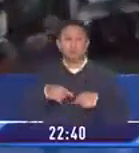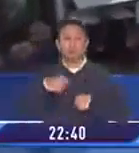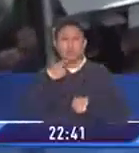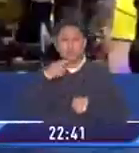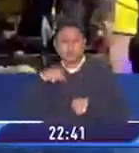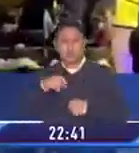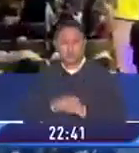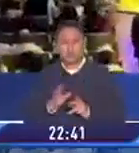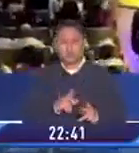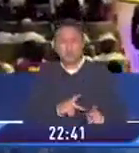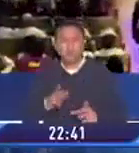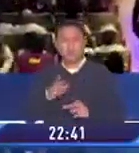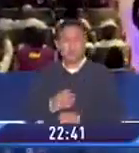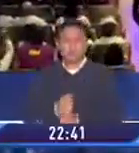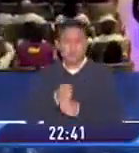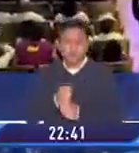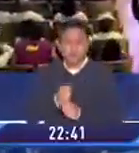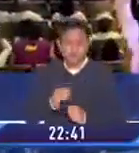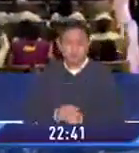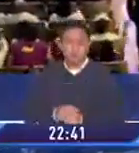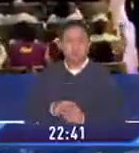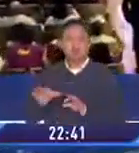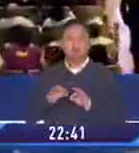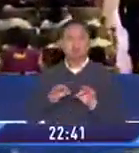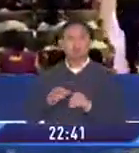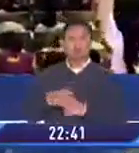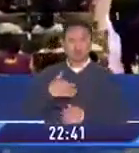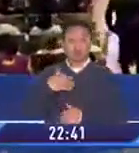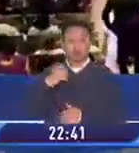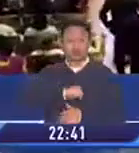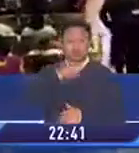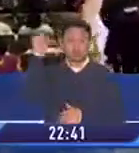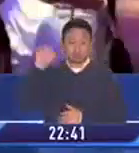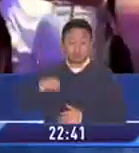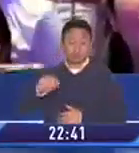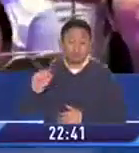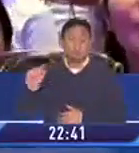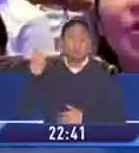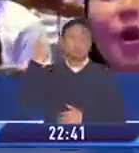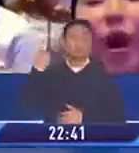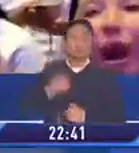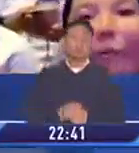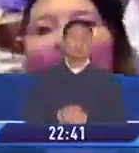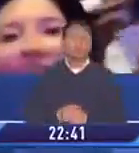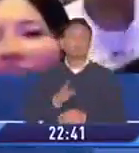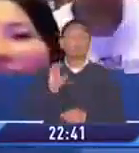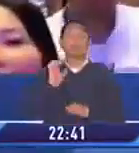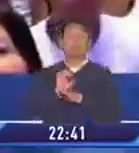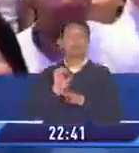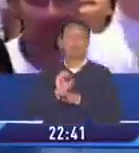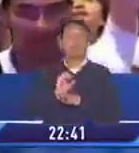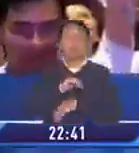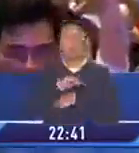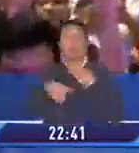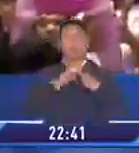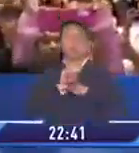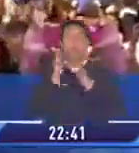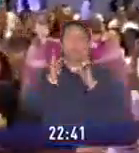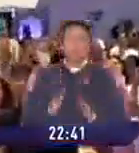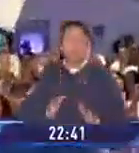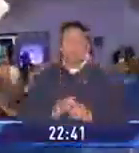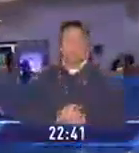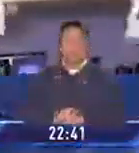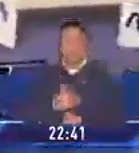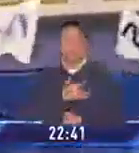manifestó su plan de seguridad, pues indicó que de llegar al gobierno su prioridad será tener un país donde los ecuatorianos puedan